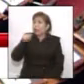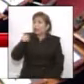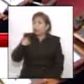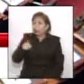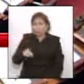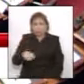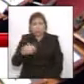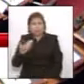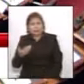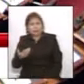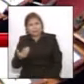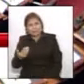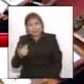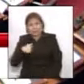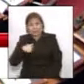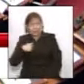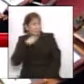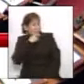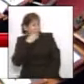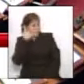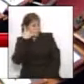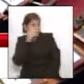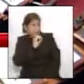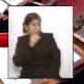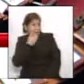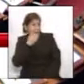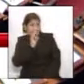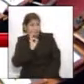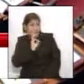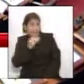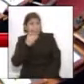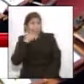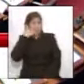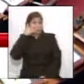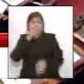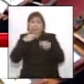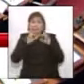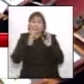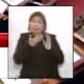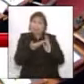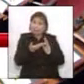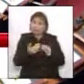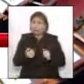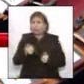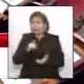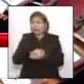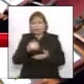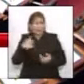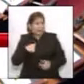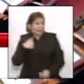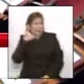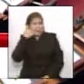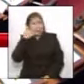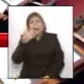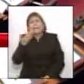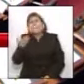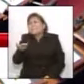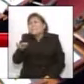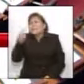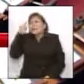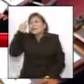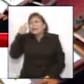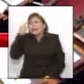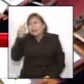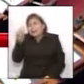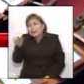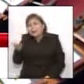yo no llamo. Pero yo no llamo a nadie. Yo no llamo sin autorización de usted y de Miriam. Yo no llamo. Por eso. La autorización de